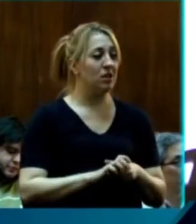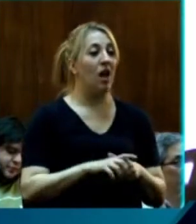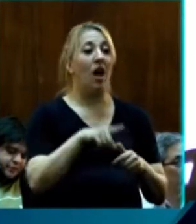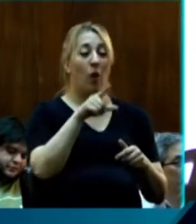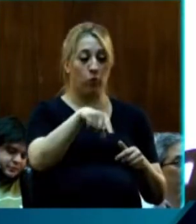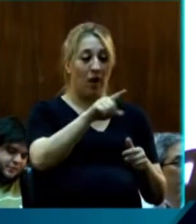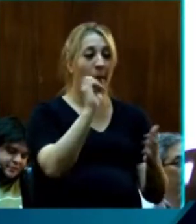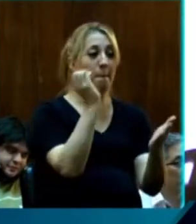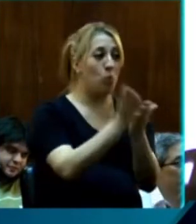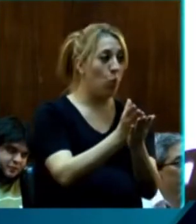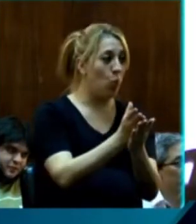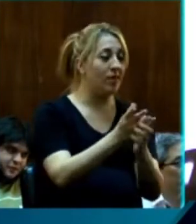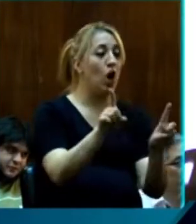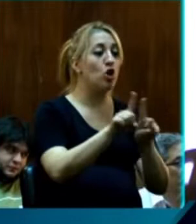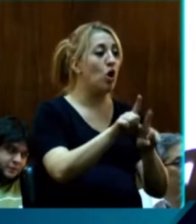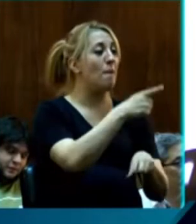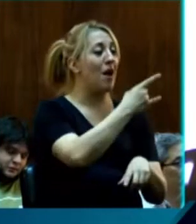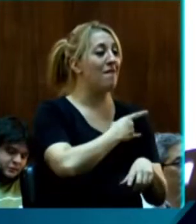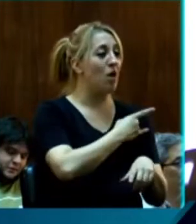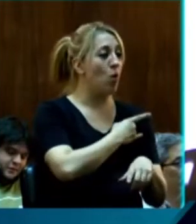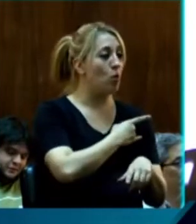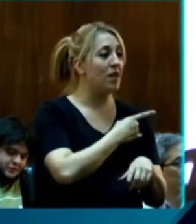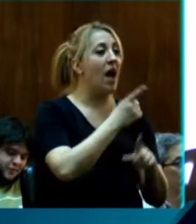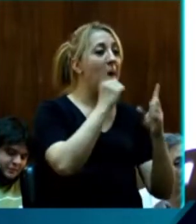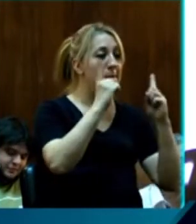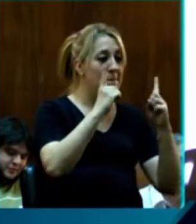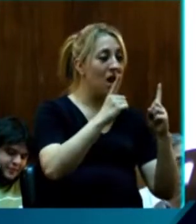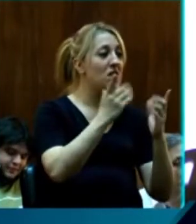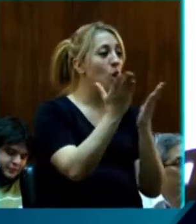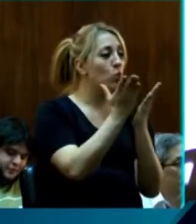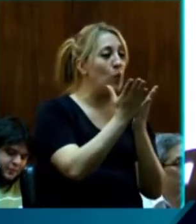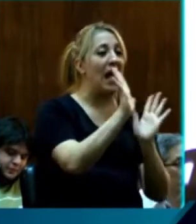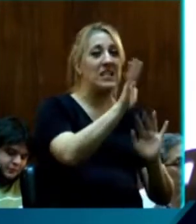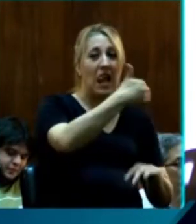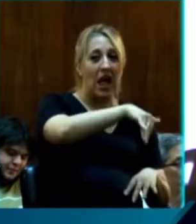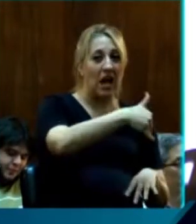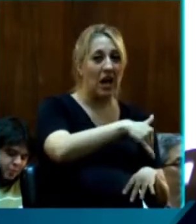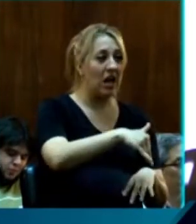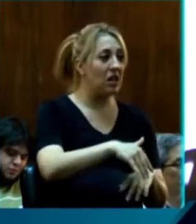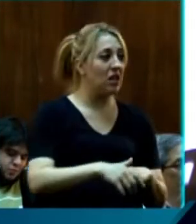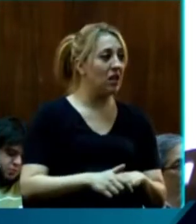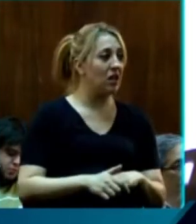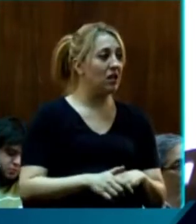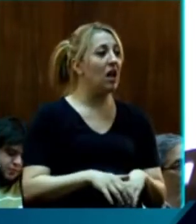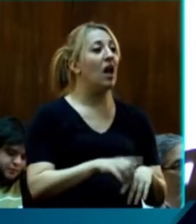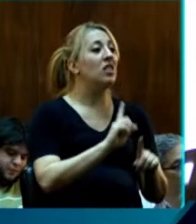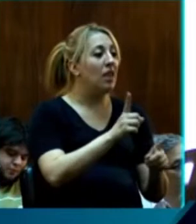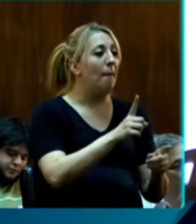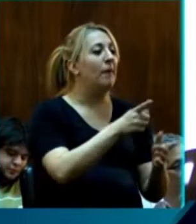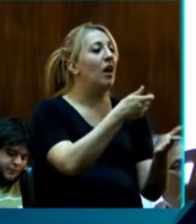contravenciones, comisiones de la Facultad de Filosofía y Letras, a docentes y estudiantes que hacen clases públicas y cobrarle una multa.